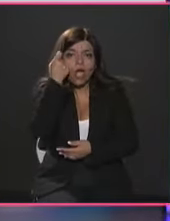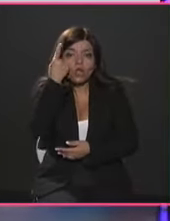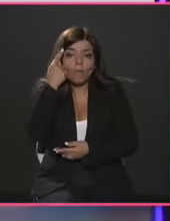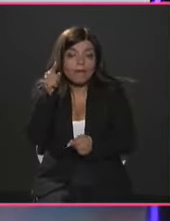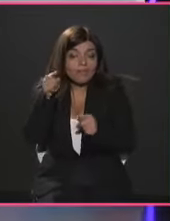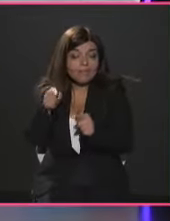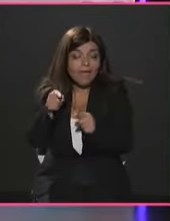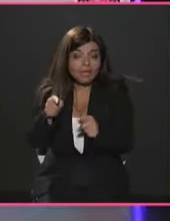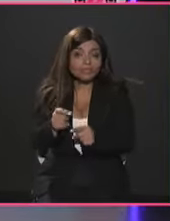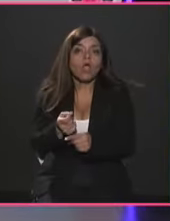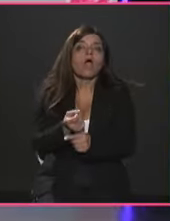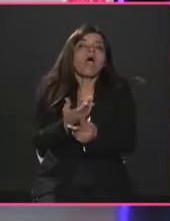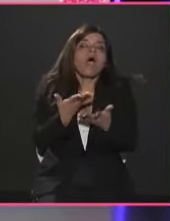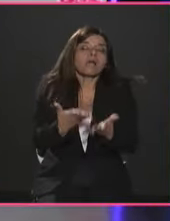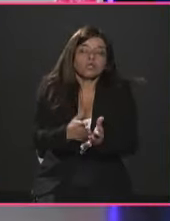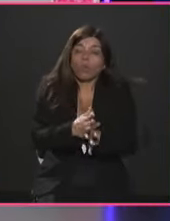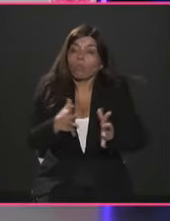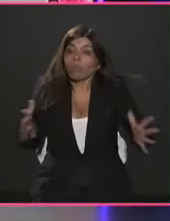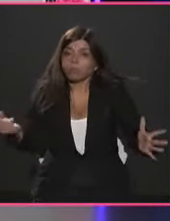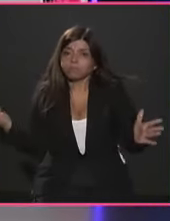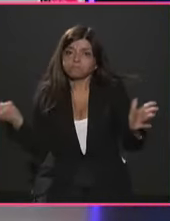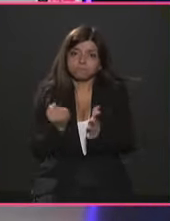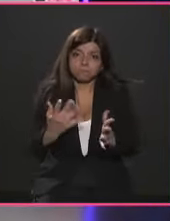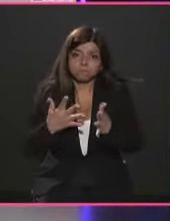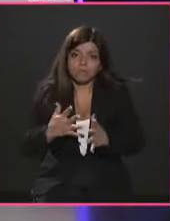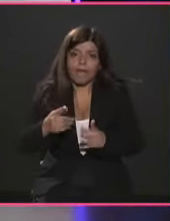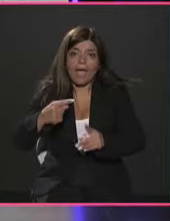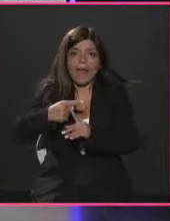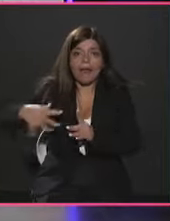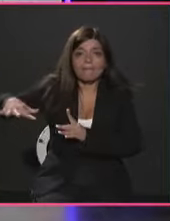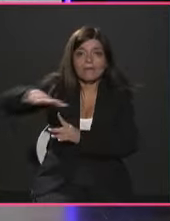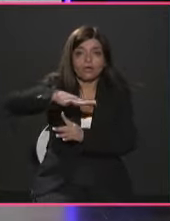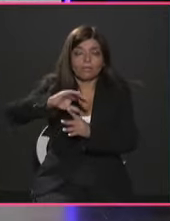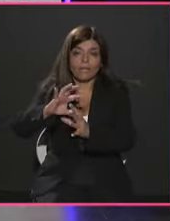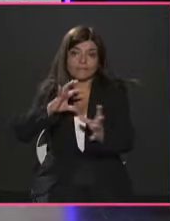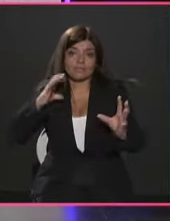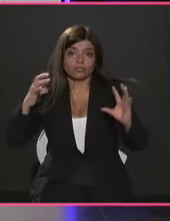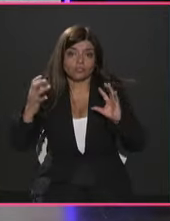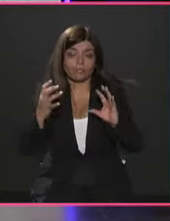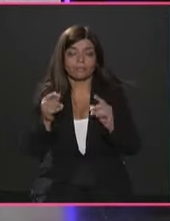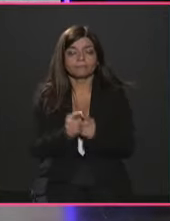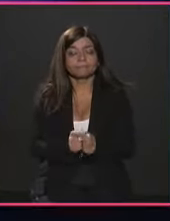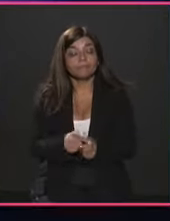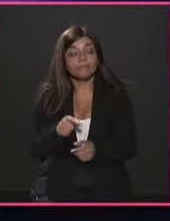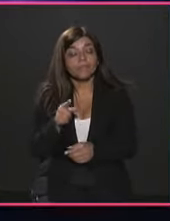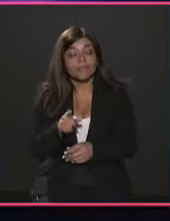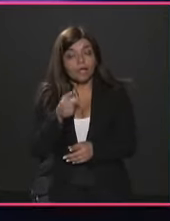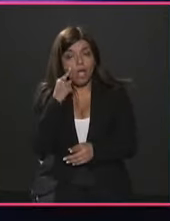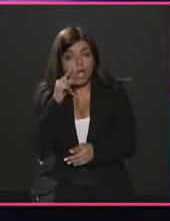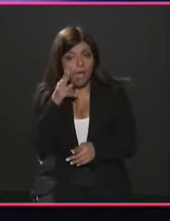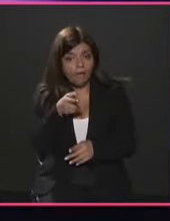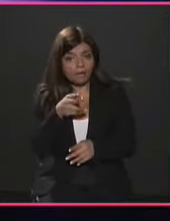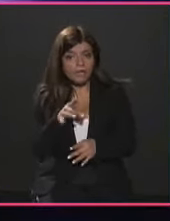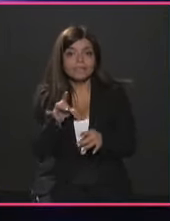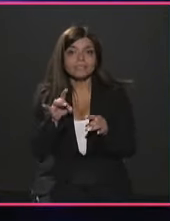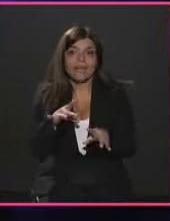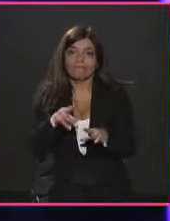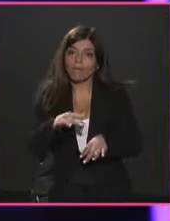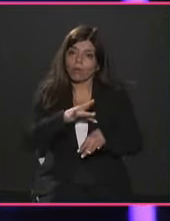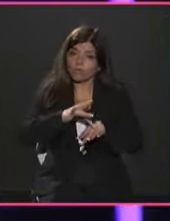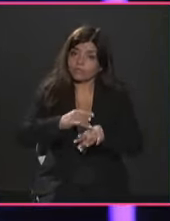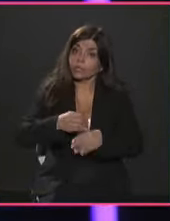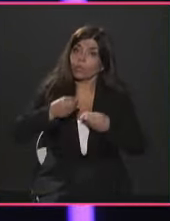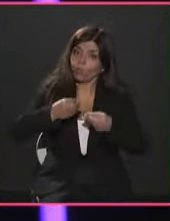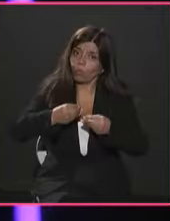porque Obviamente que sabemos que esto tiene un impacto en este ecosistema solamente del visitarlo sabemos que tenemos un impacto pero